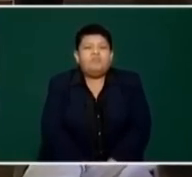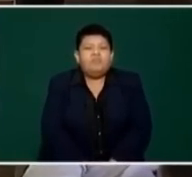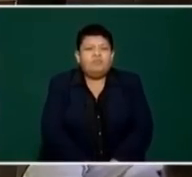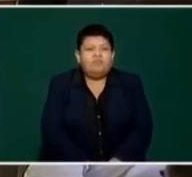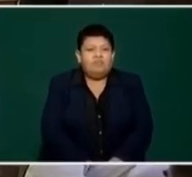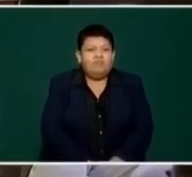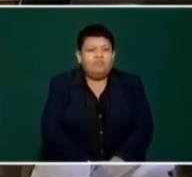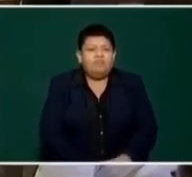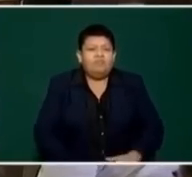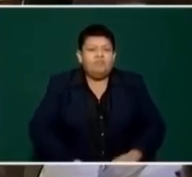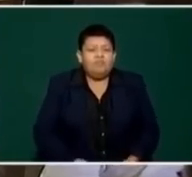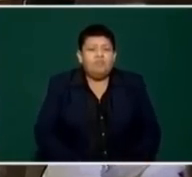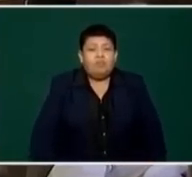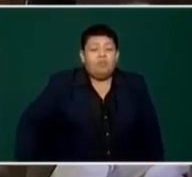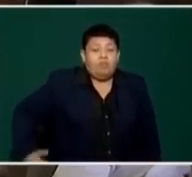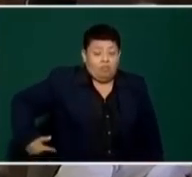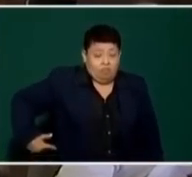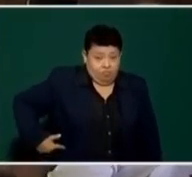Si el ciudadano gobernador